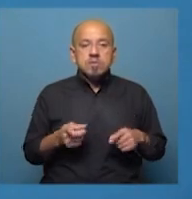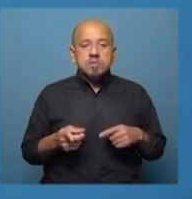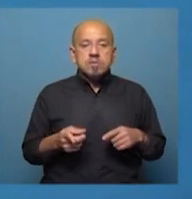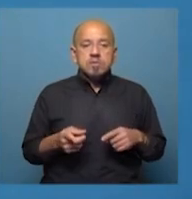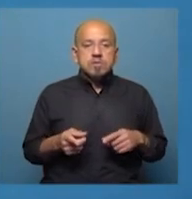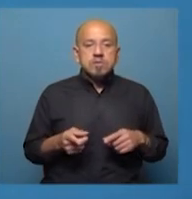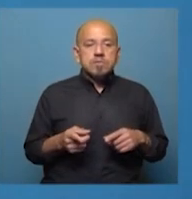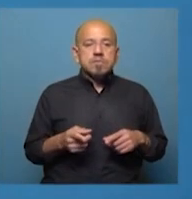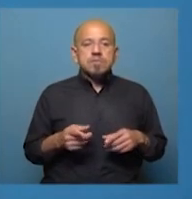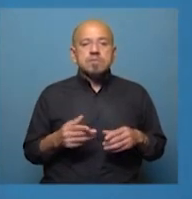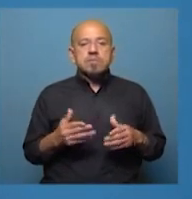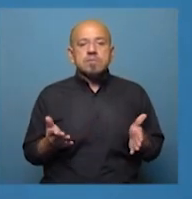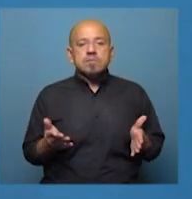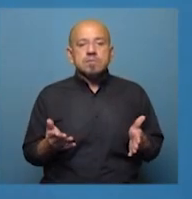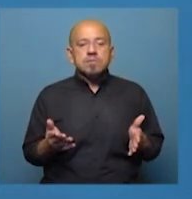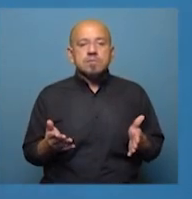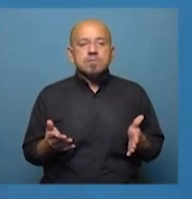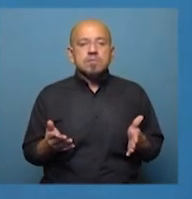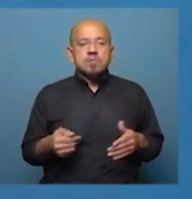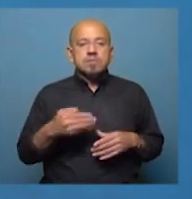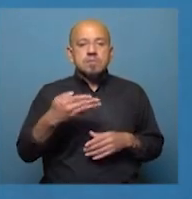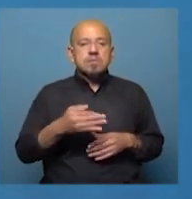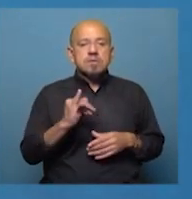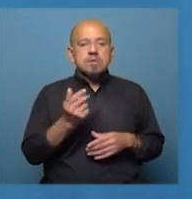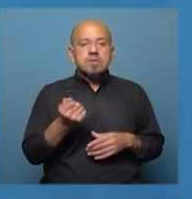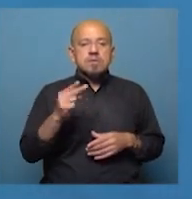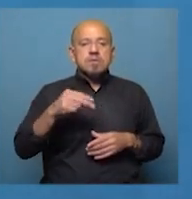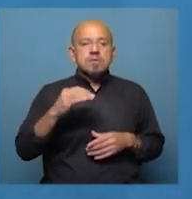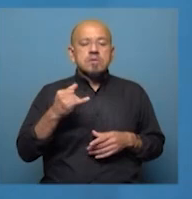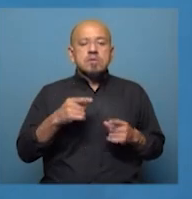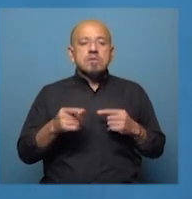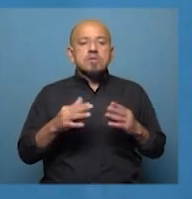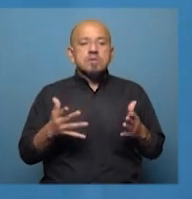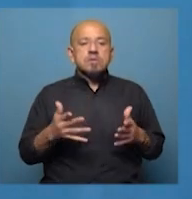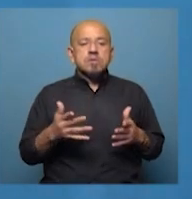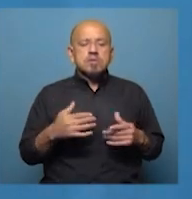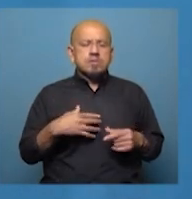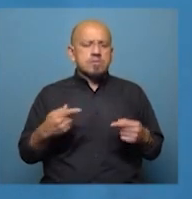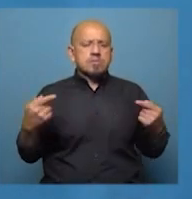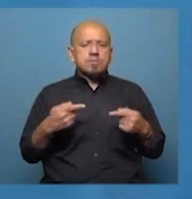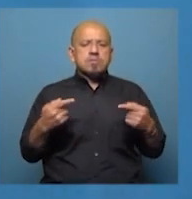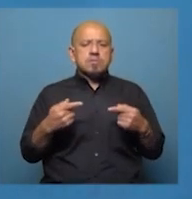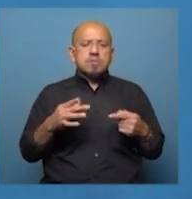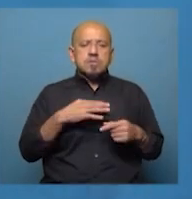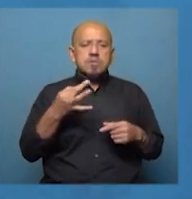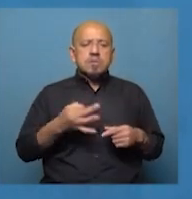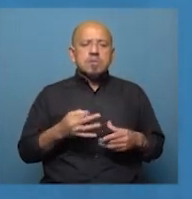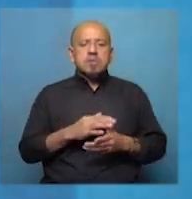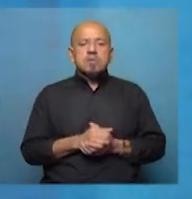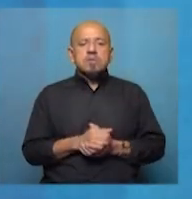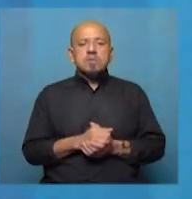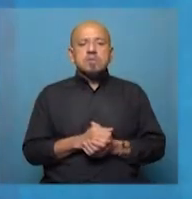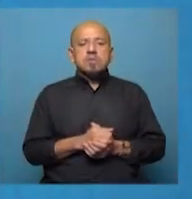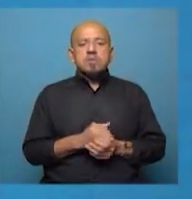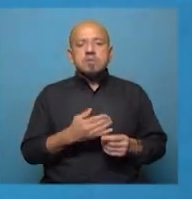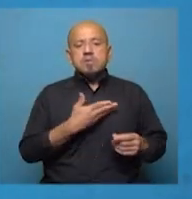escenario la senadora vianchi entra en una contradicción flagrante deben cumplir nada más que eso el presidente ha